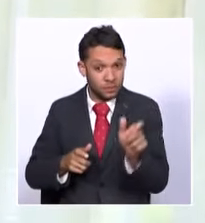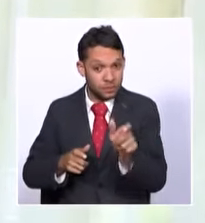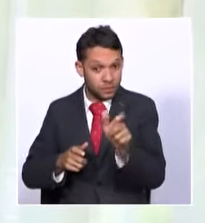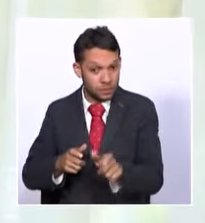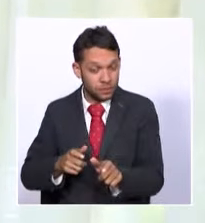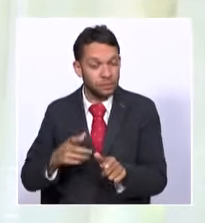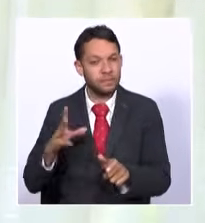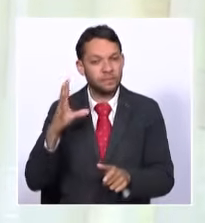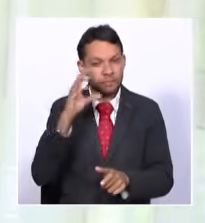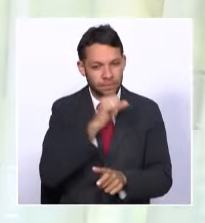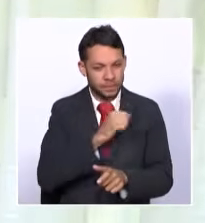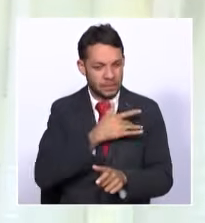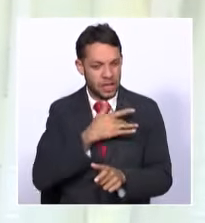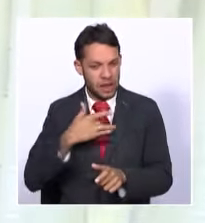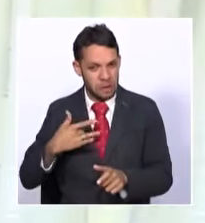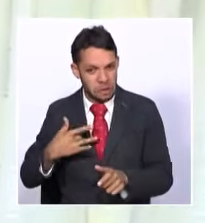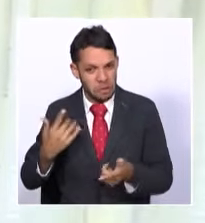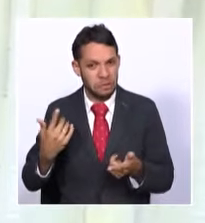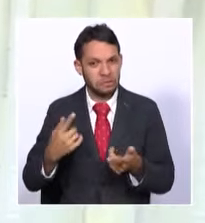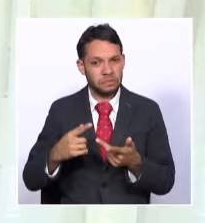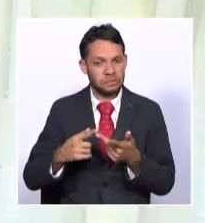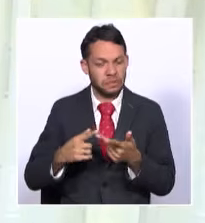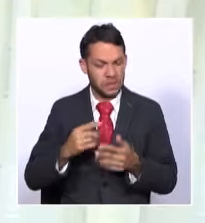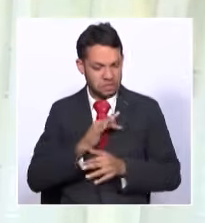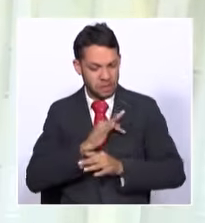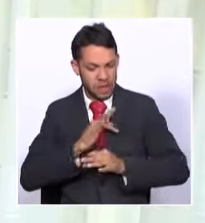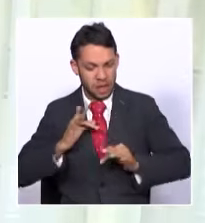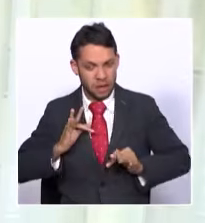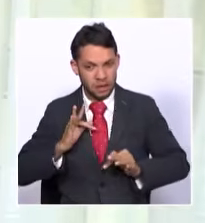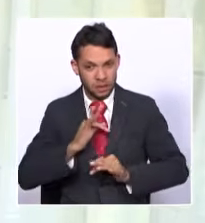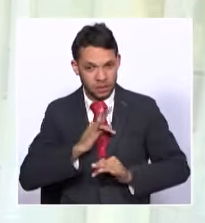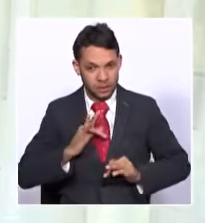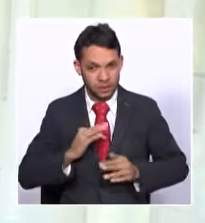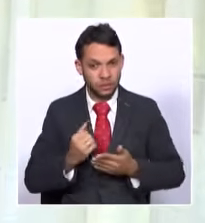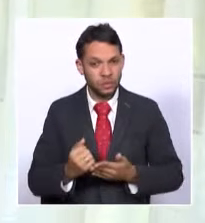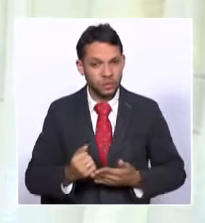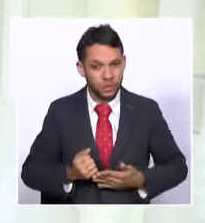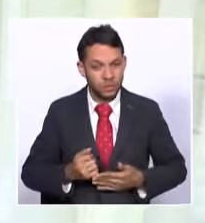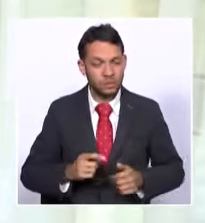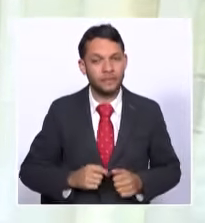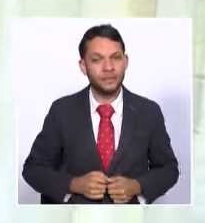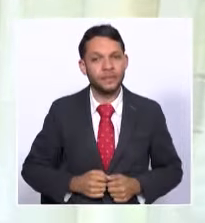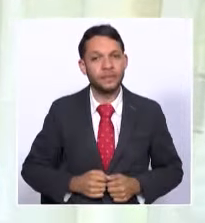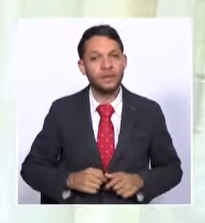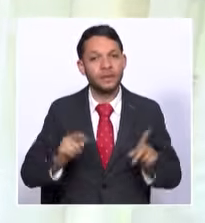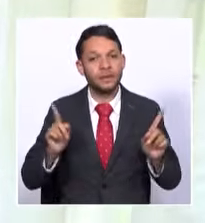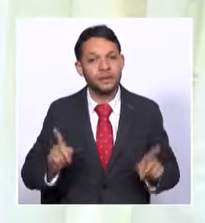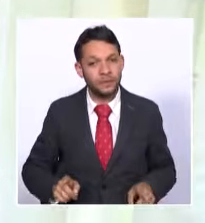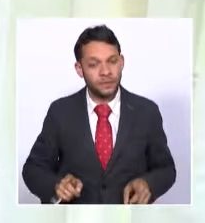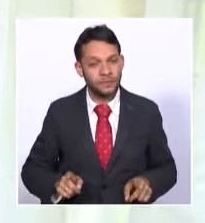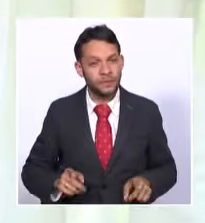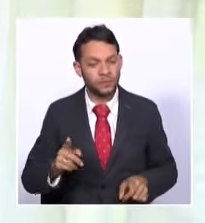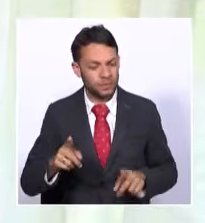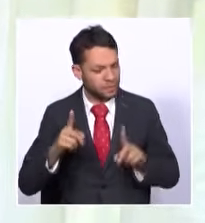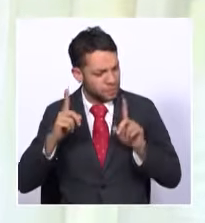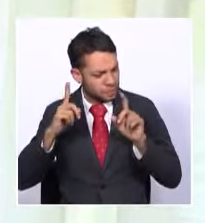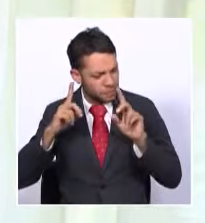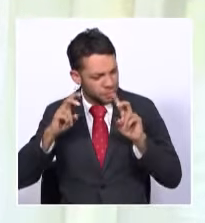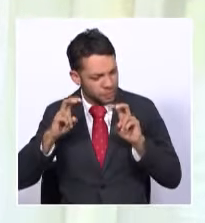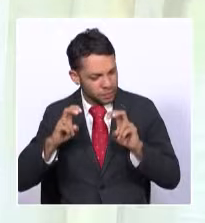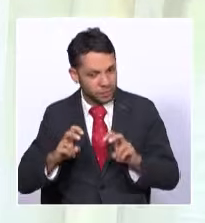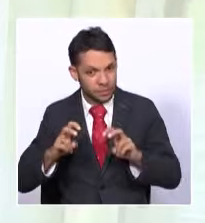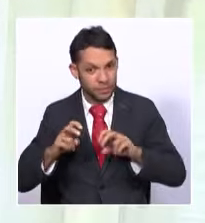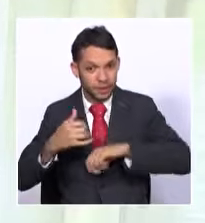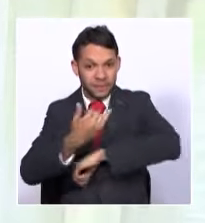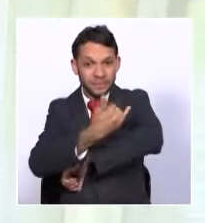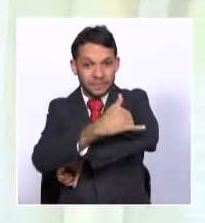encuentren un ambiente diferente terapéuticamente hablando. Y dentro del concepto nuestro de la bioarquitectura y de